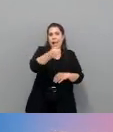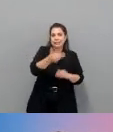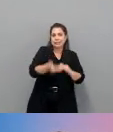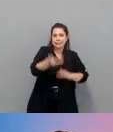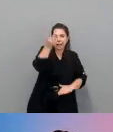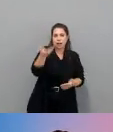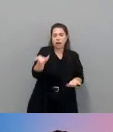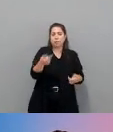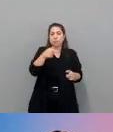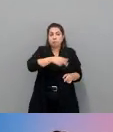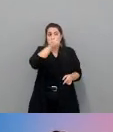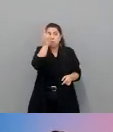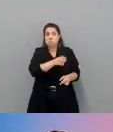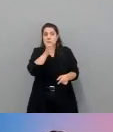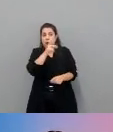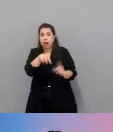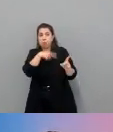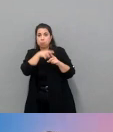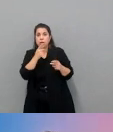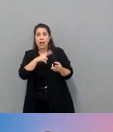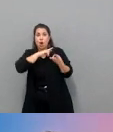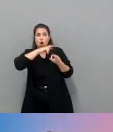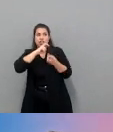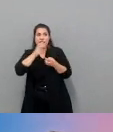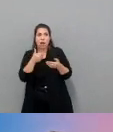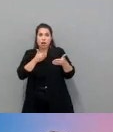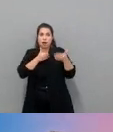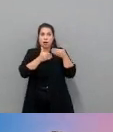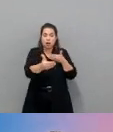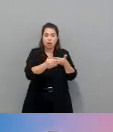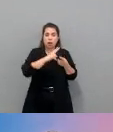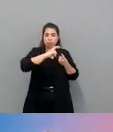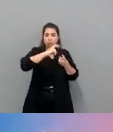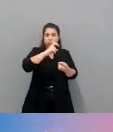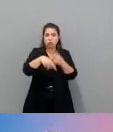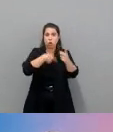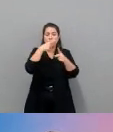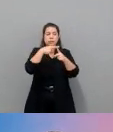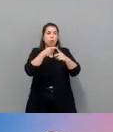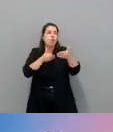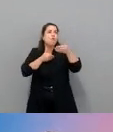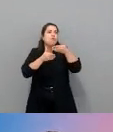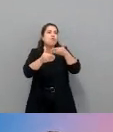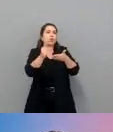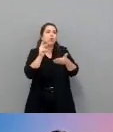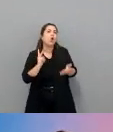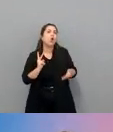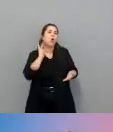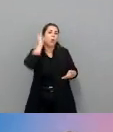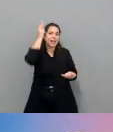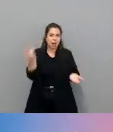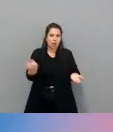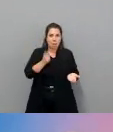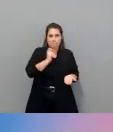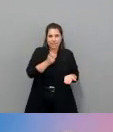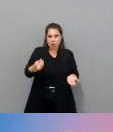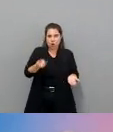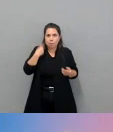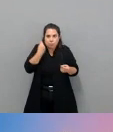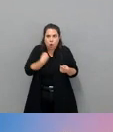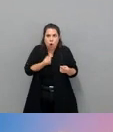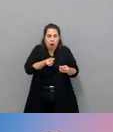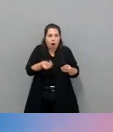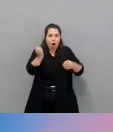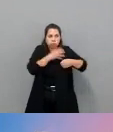vale para que pueda cotizar el día de mañana, pues para una futura jubilación, y se me acumule con lo que